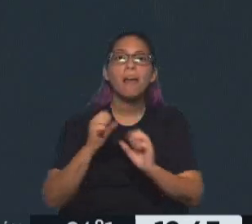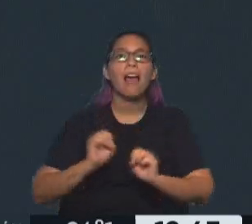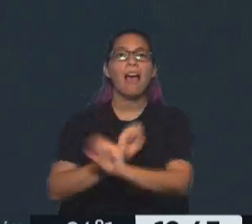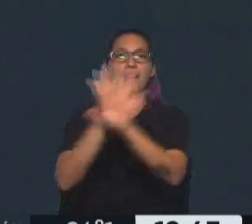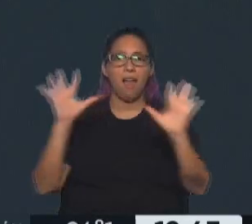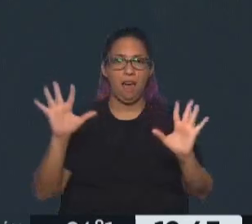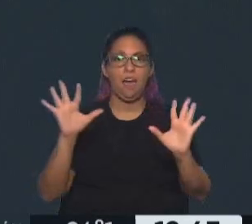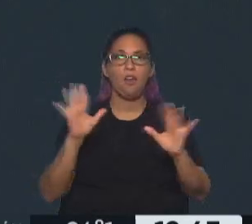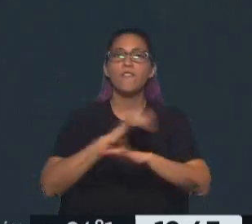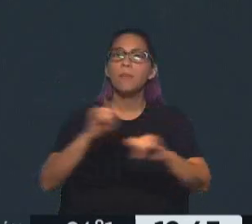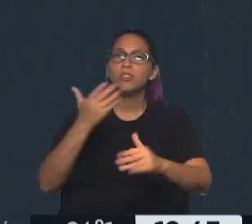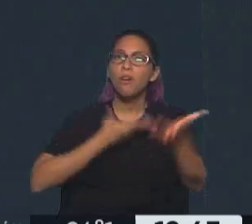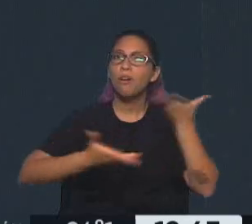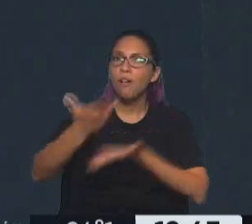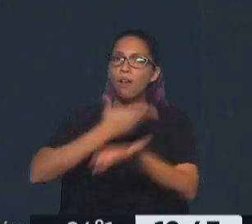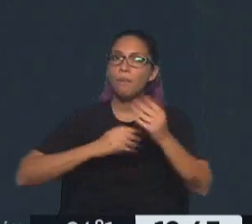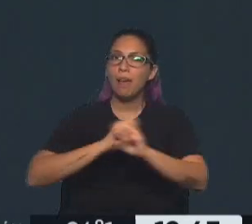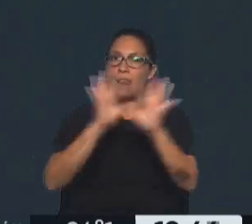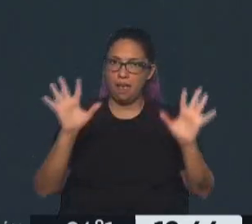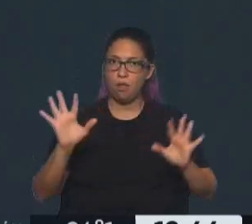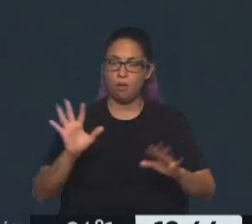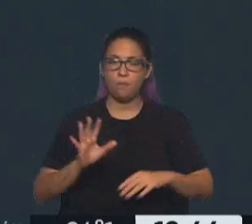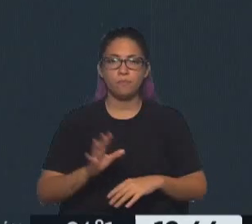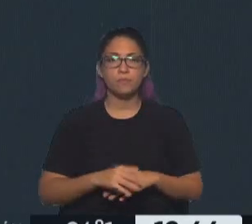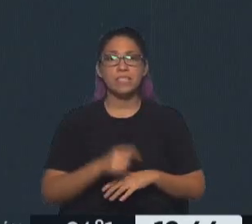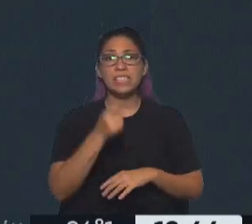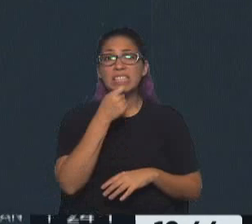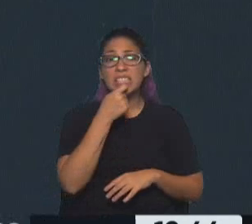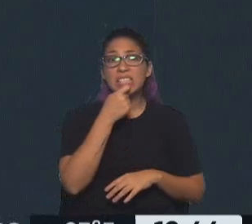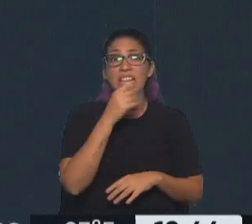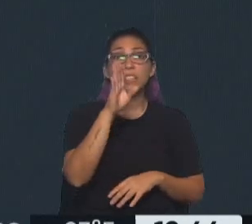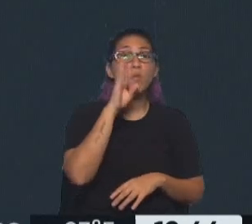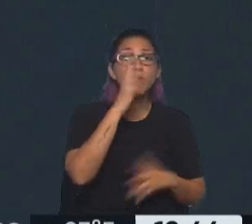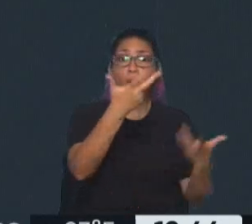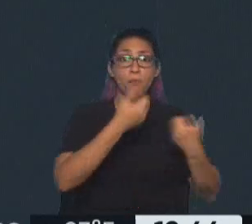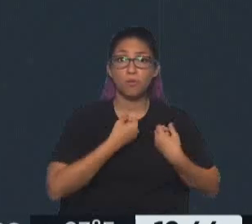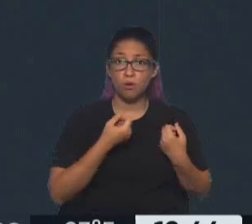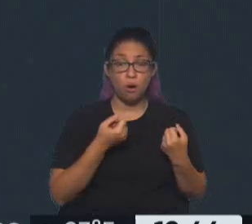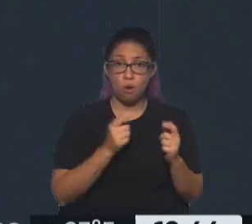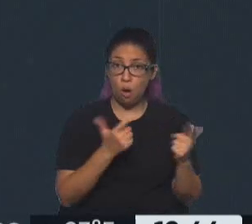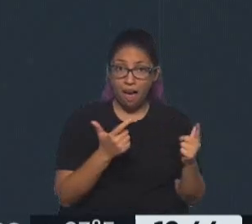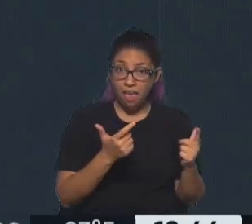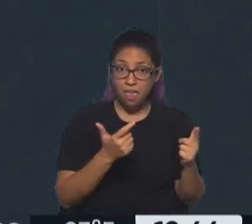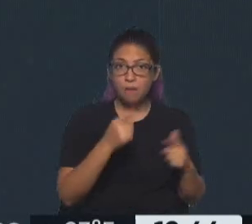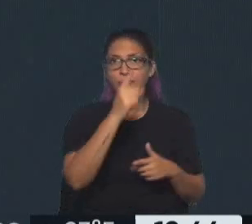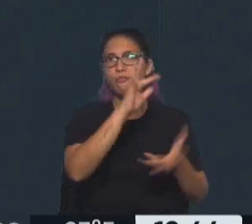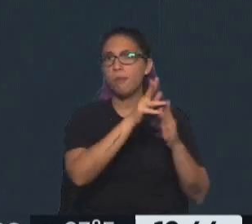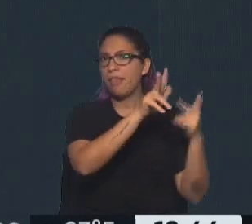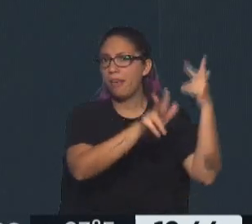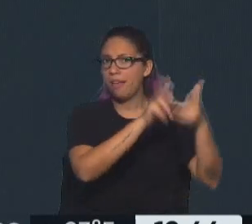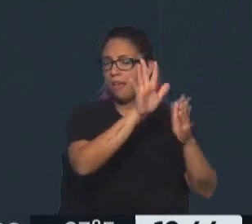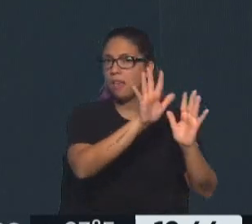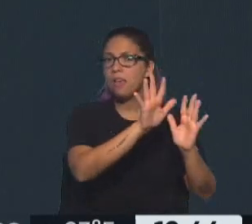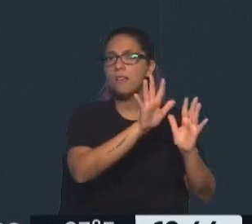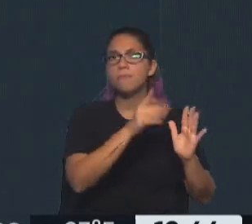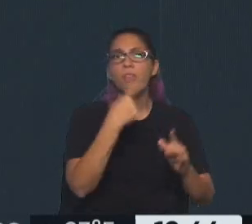trabajar en el intercambio de información. Quiero ser clara con esto. Sin el apoyo de los Estados Unidos, que por cierto tiene un discurso que persigue